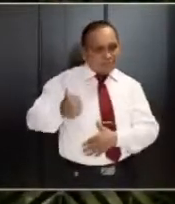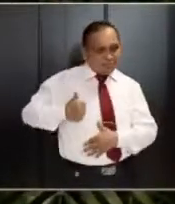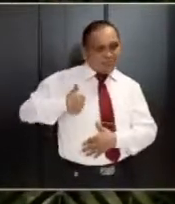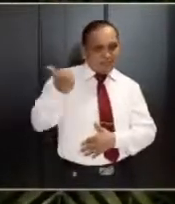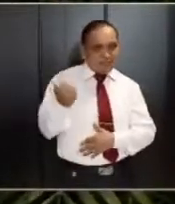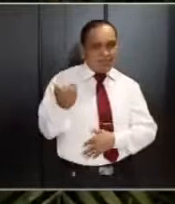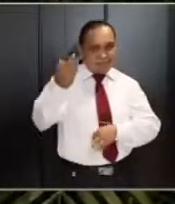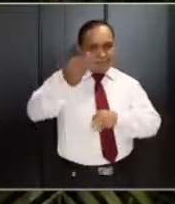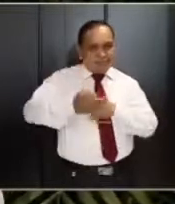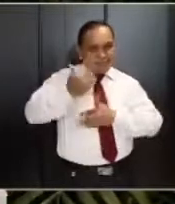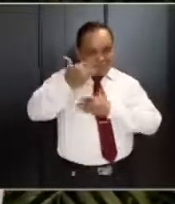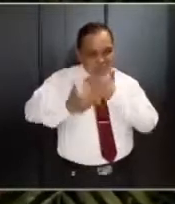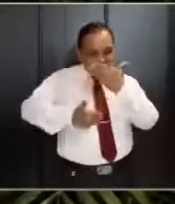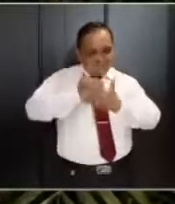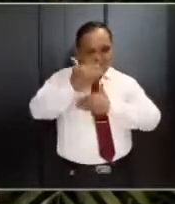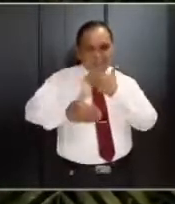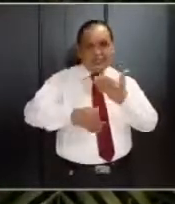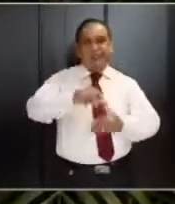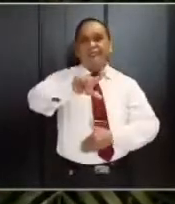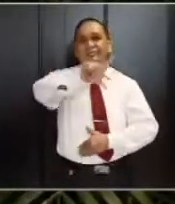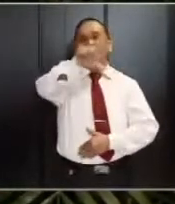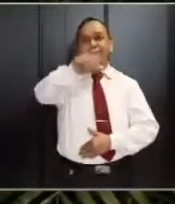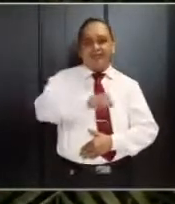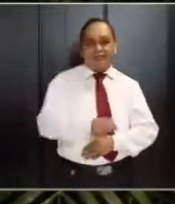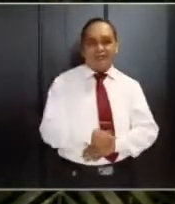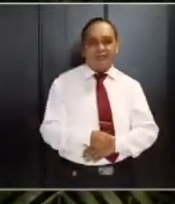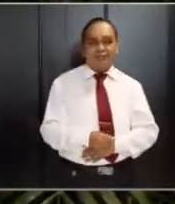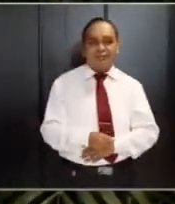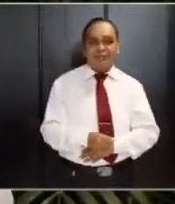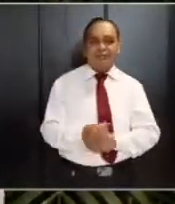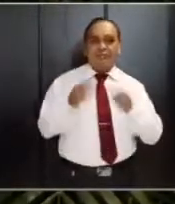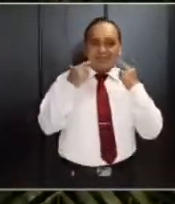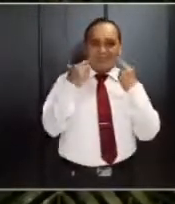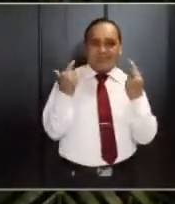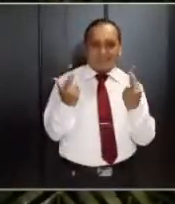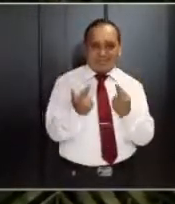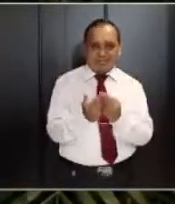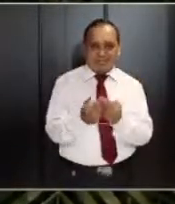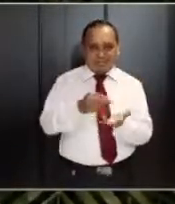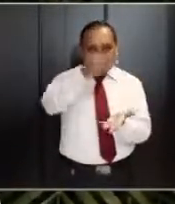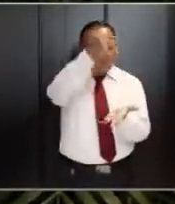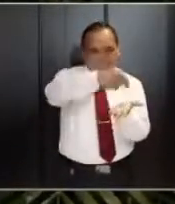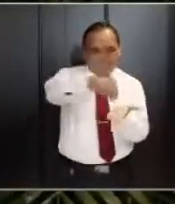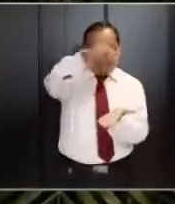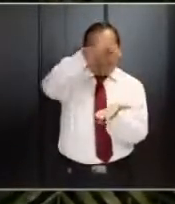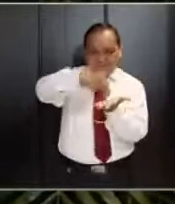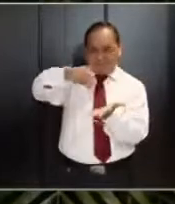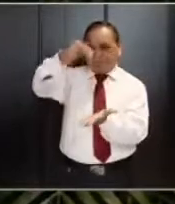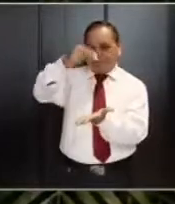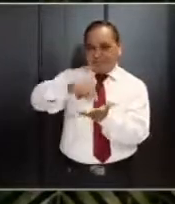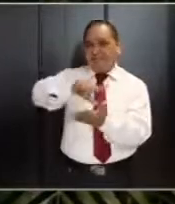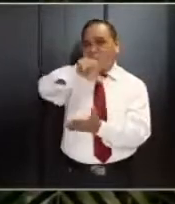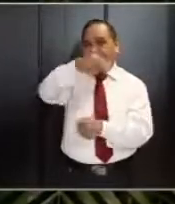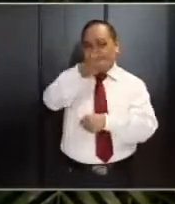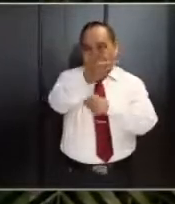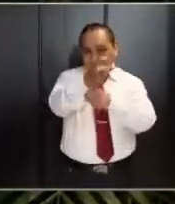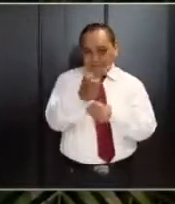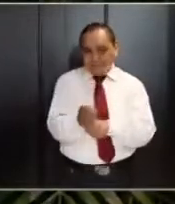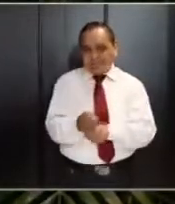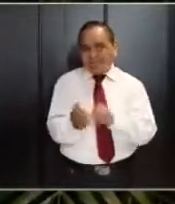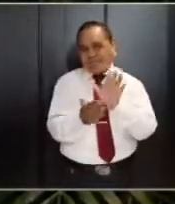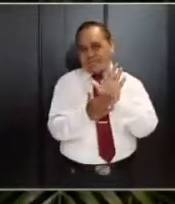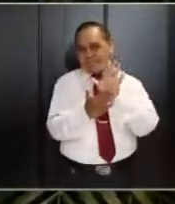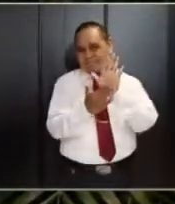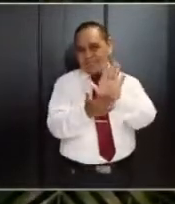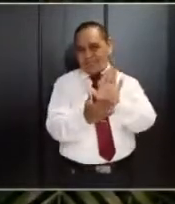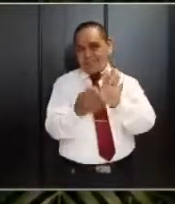adelante, después de la reunión con los proveedores, viene la firma del convenio y sale la convocatoria en 2 semanas,